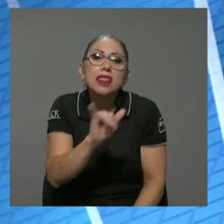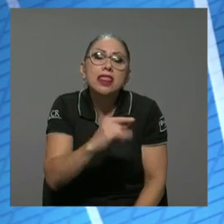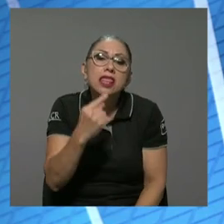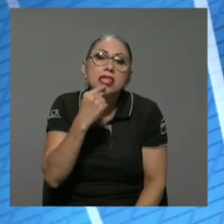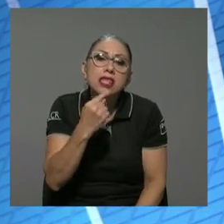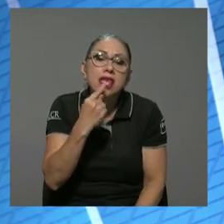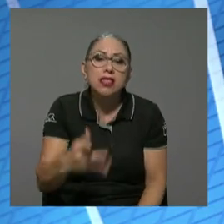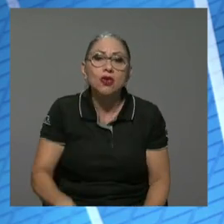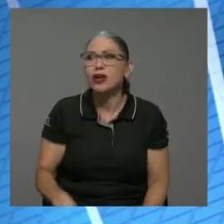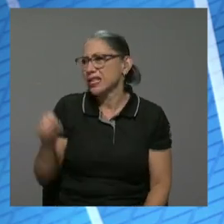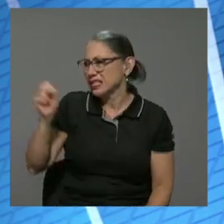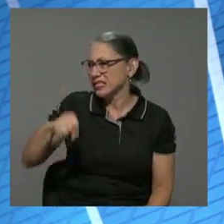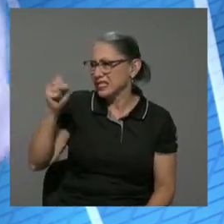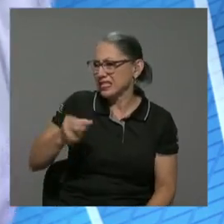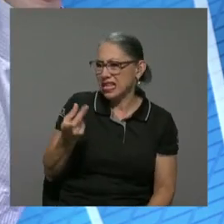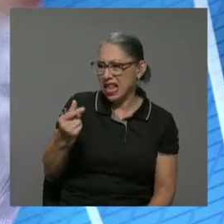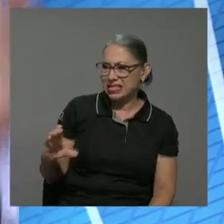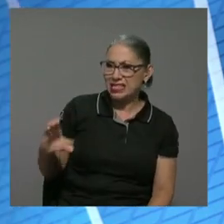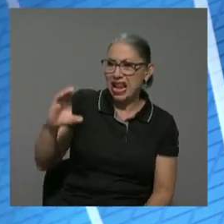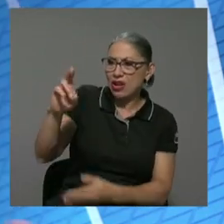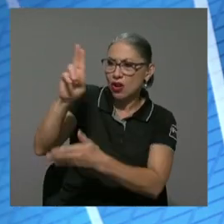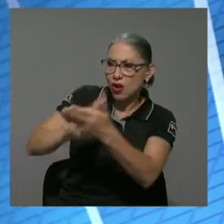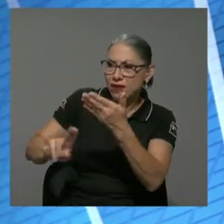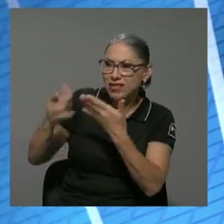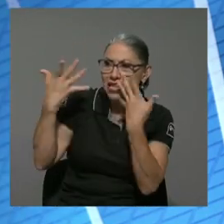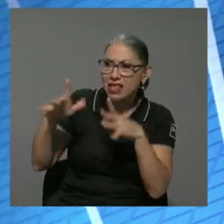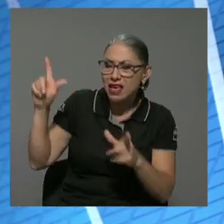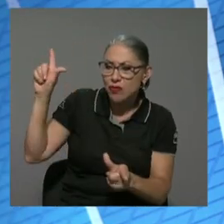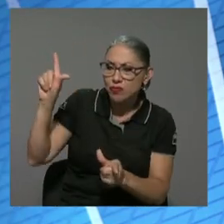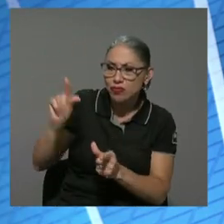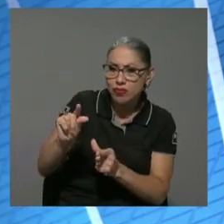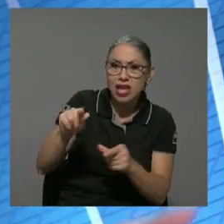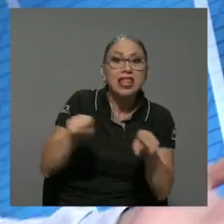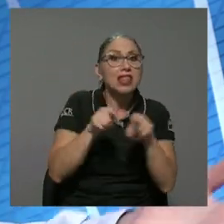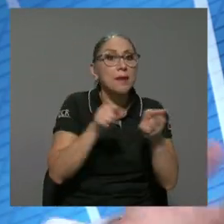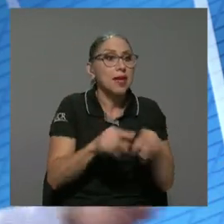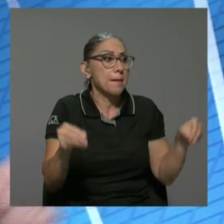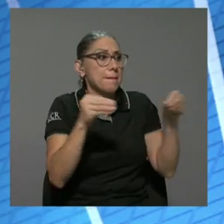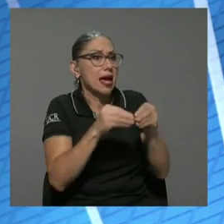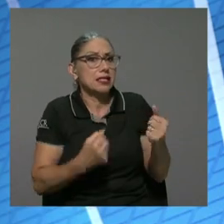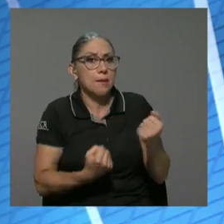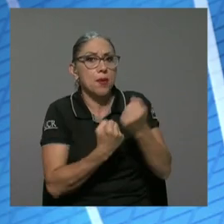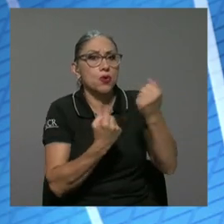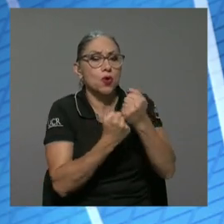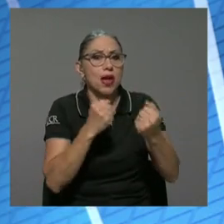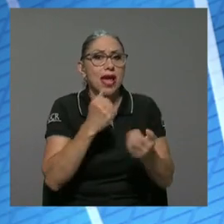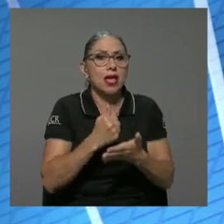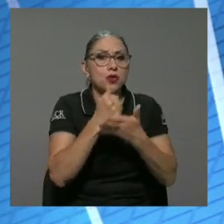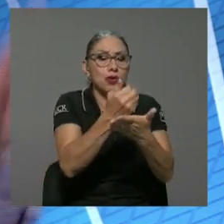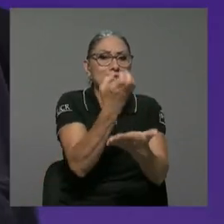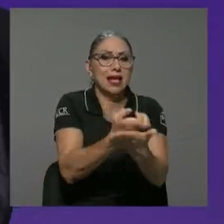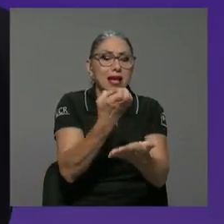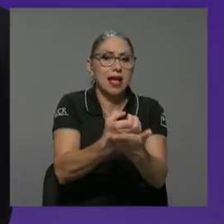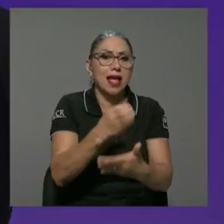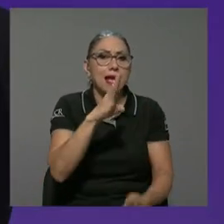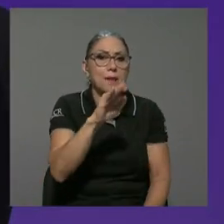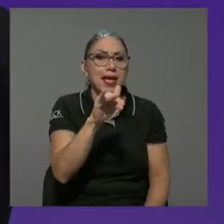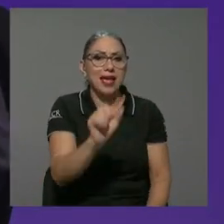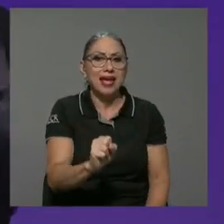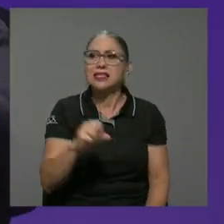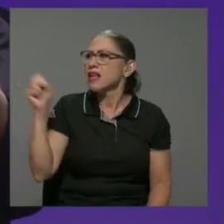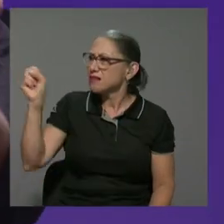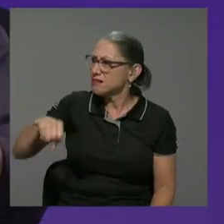el salario en la universidad y que han incrementado en becas en los últimos 3 años. Sí. O sea, eso se ha acabado. Las pensiones, las personas